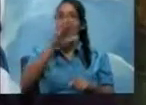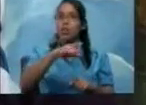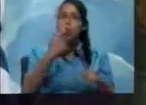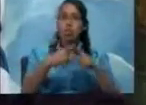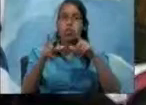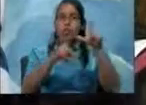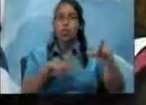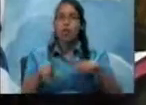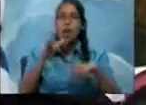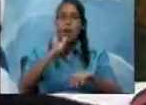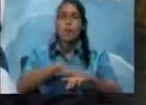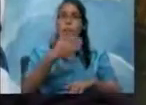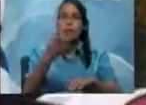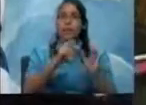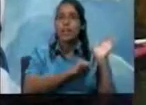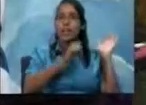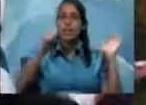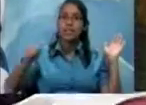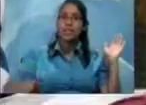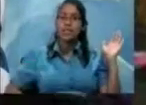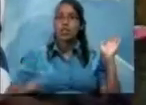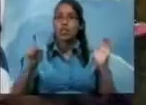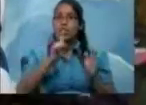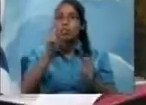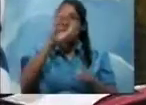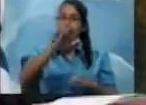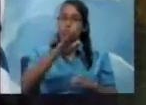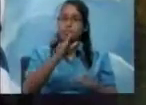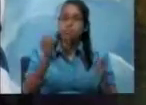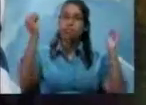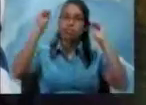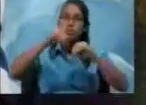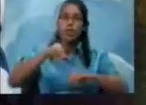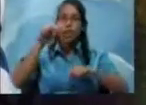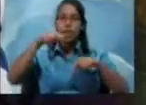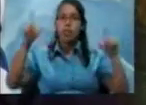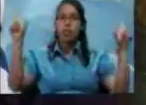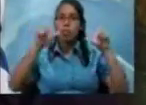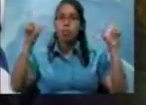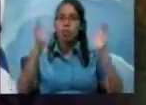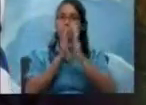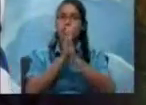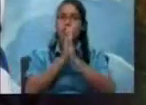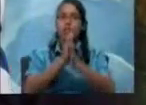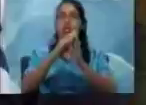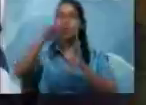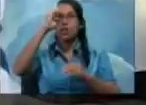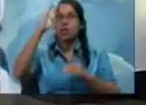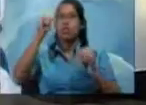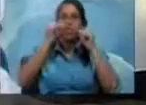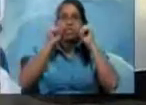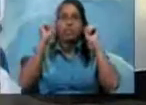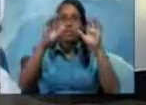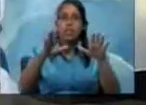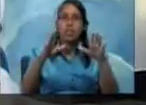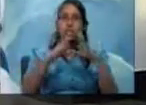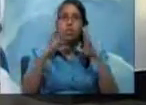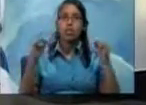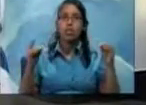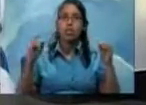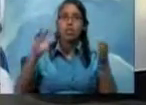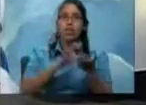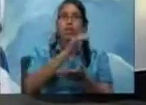otro lado porque el señor nos ha encomendado esto matutino que Dios me le bendiga y que toda la gloria sea para el